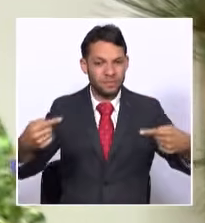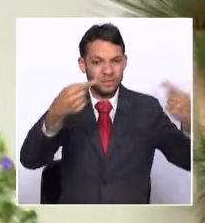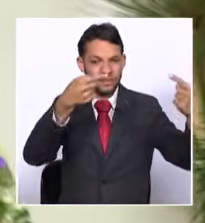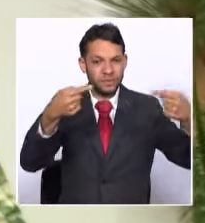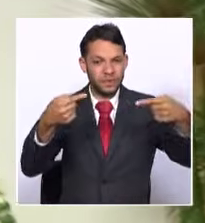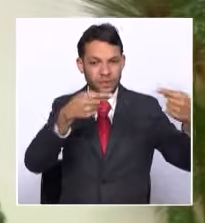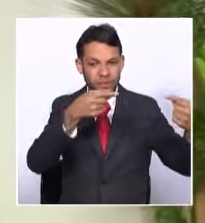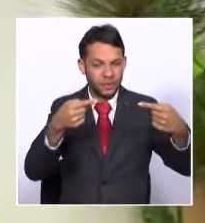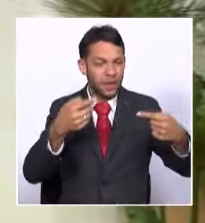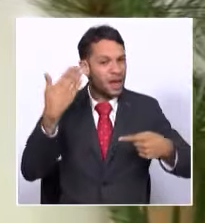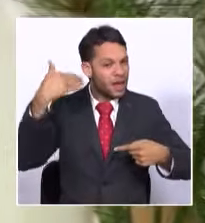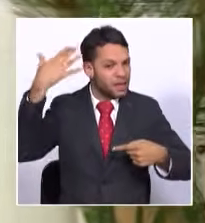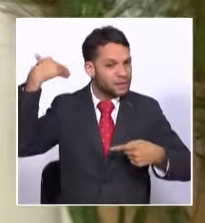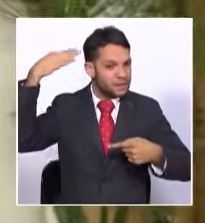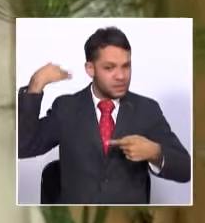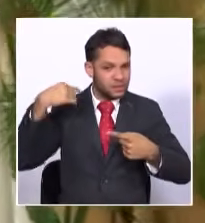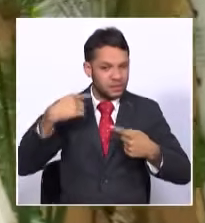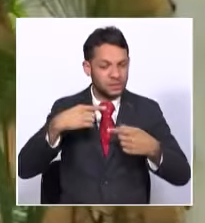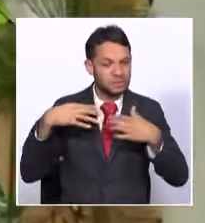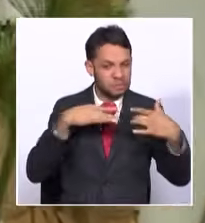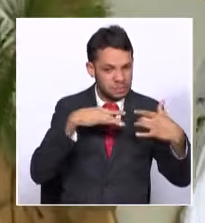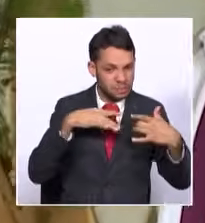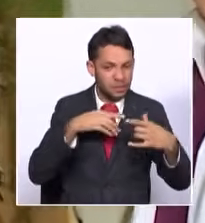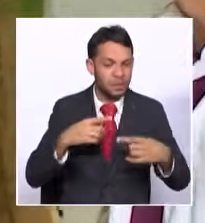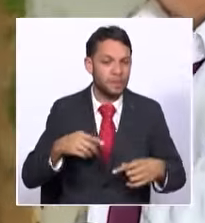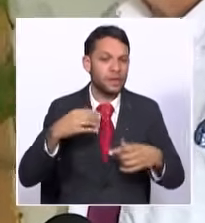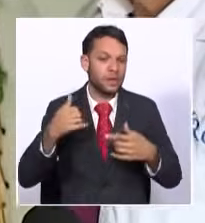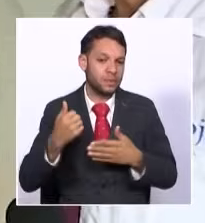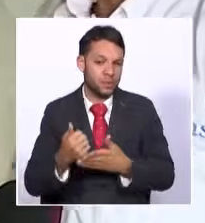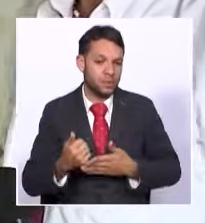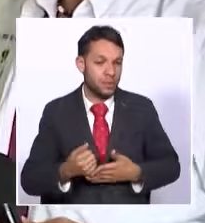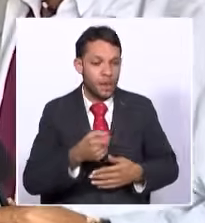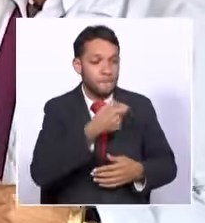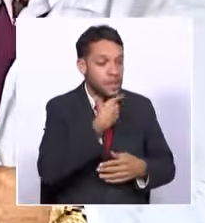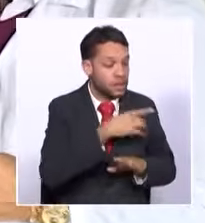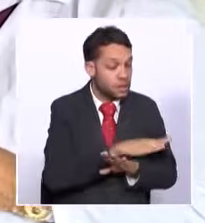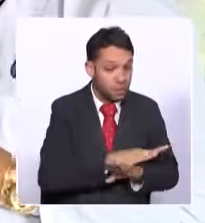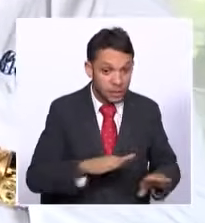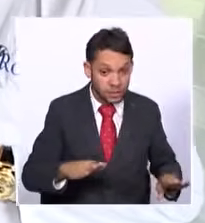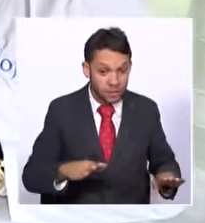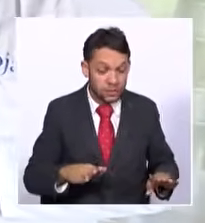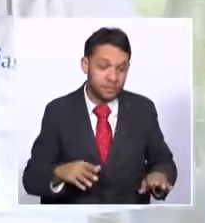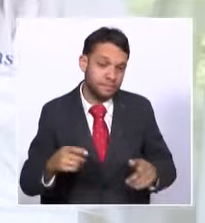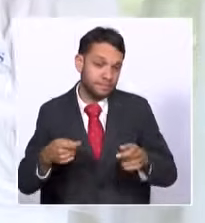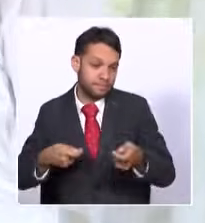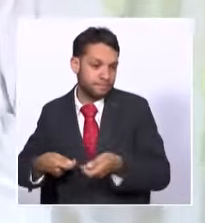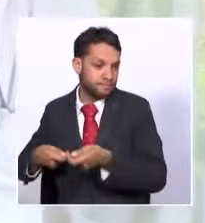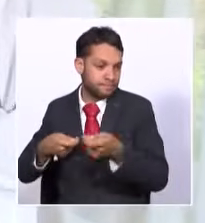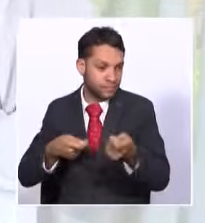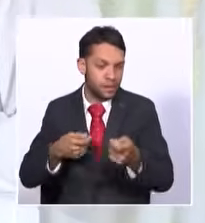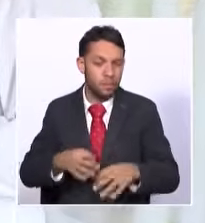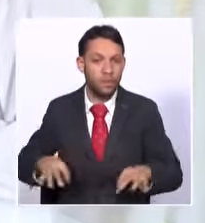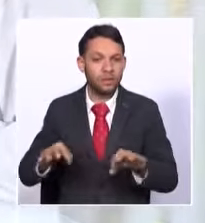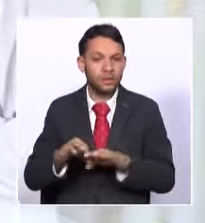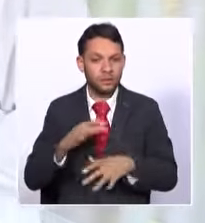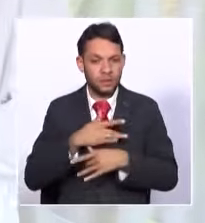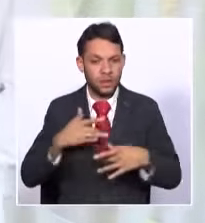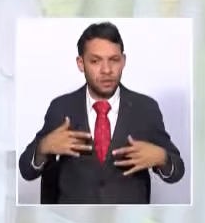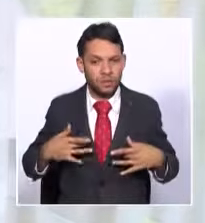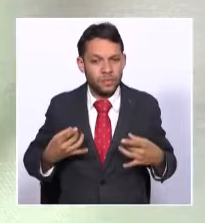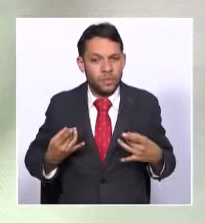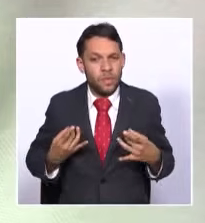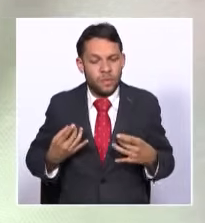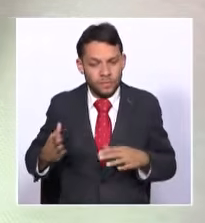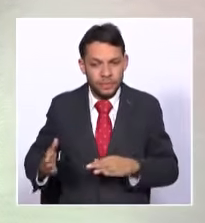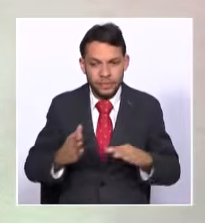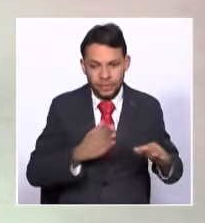digamos que muchas las herramientas diferentes a una pastillita para poder realizar un buen tratamiento para el dolor. Bueno, y antes de entrar